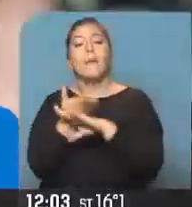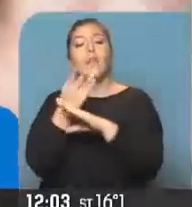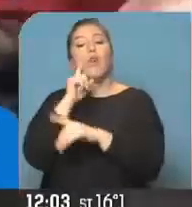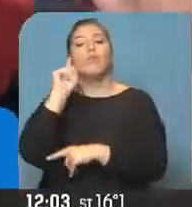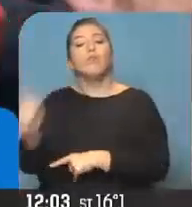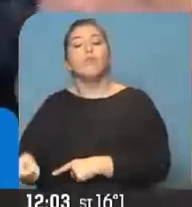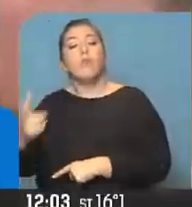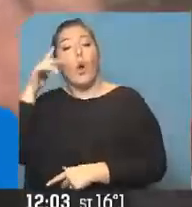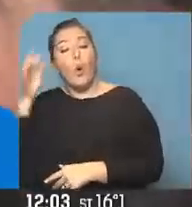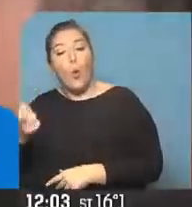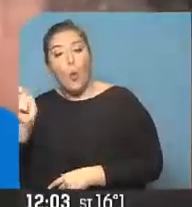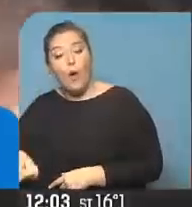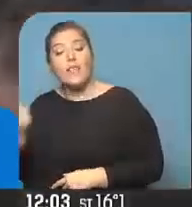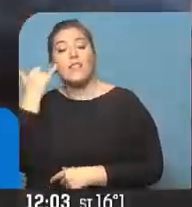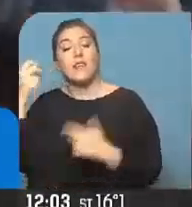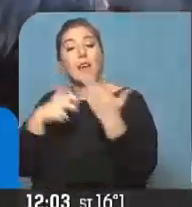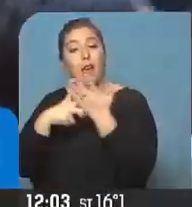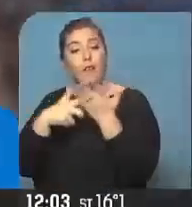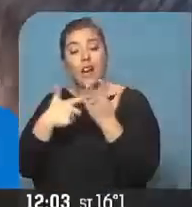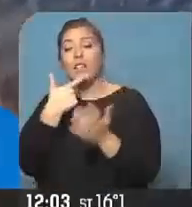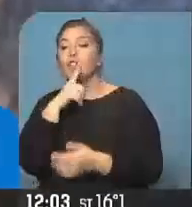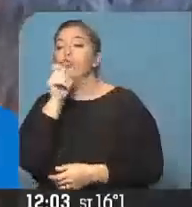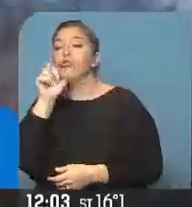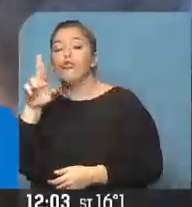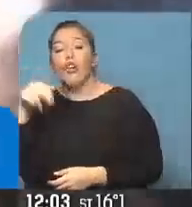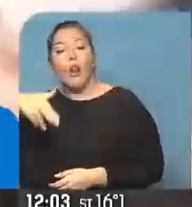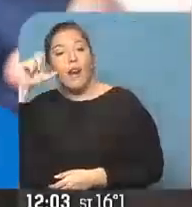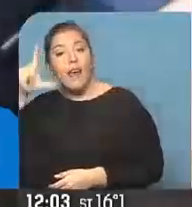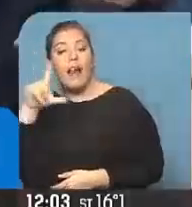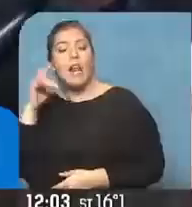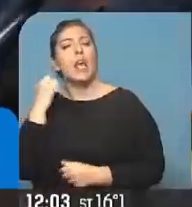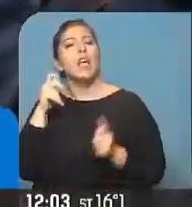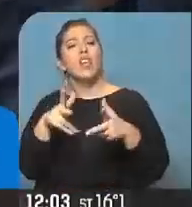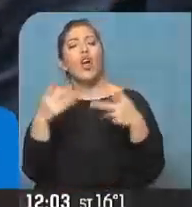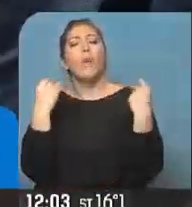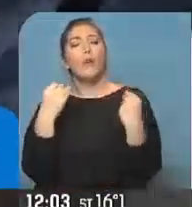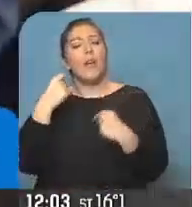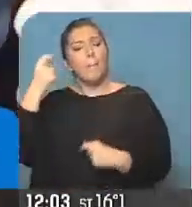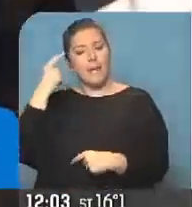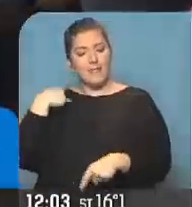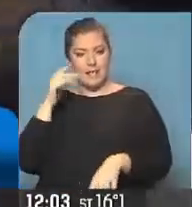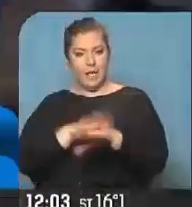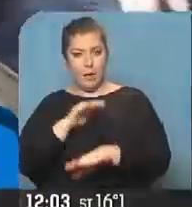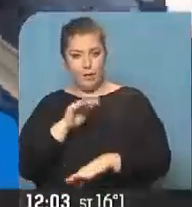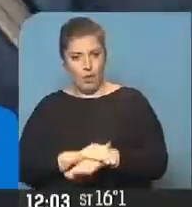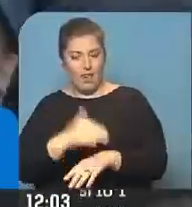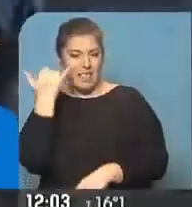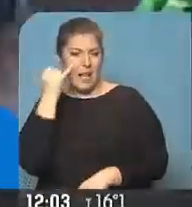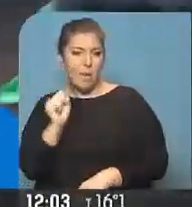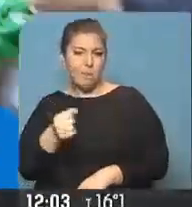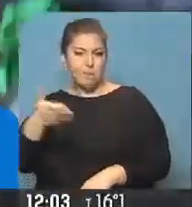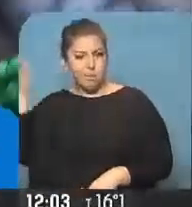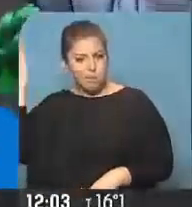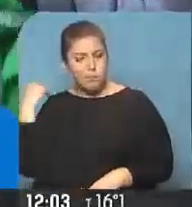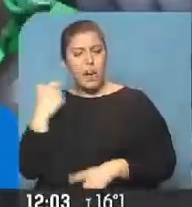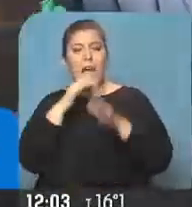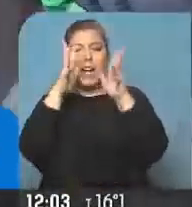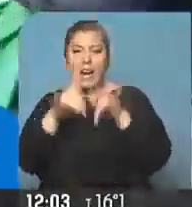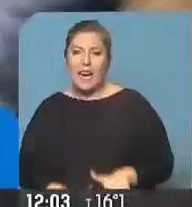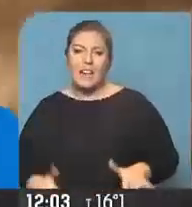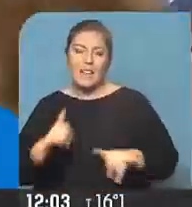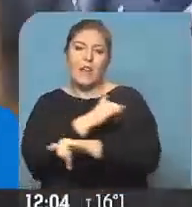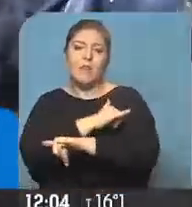del fiscal Carlos Stornelli, y además argumentó por qué cree que está imputada. Lo había hecho, como señalábamos, en una carta que se difundió a